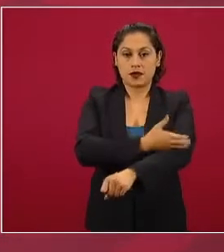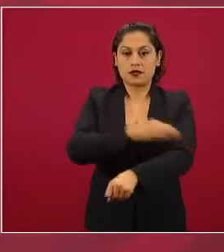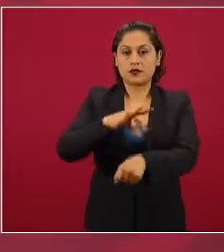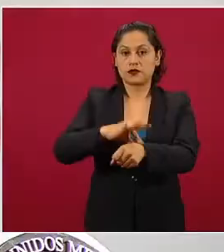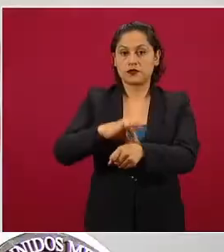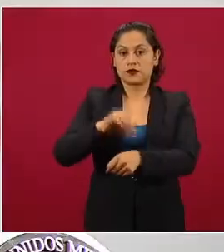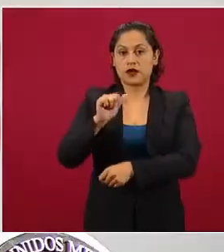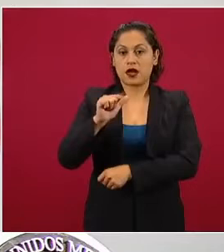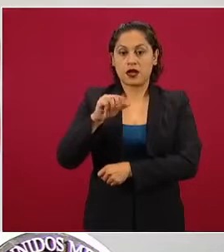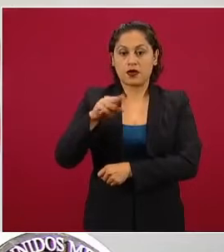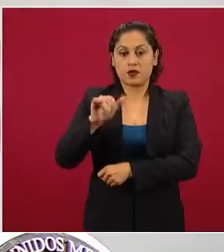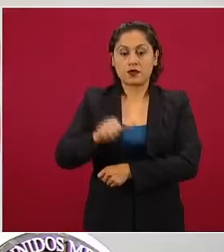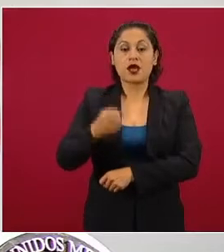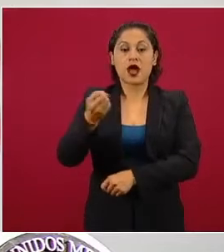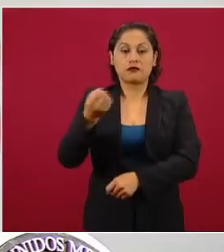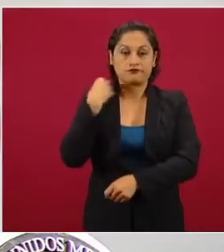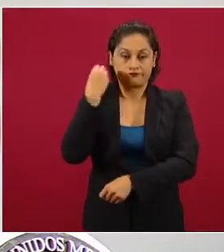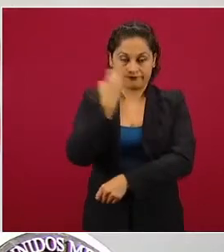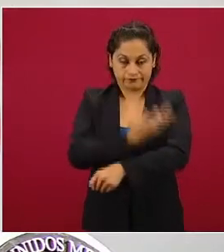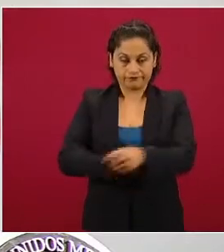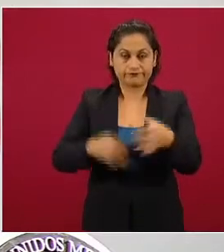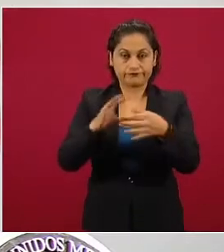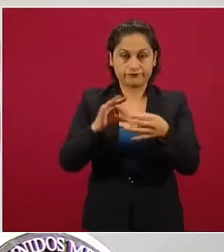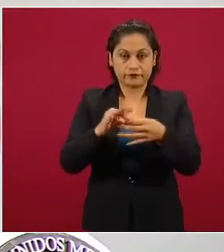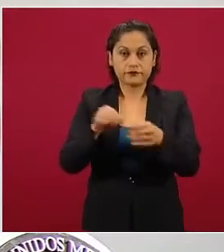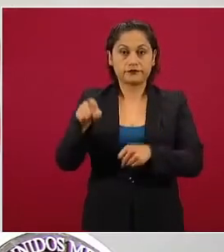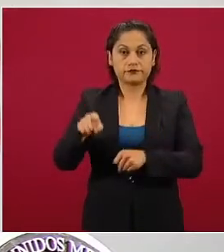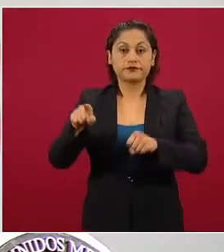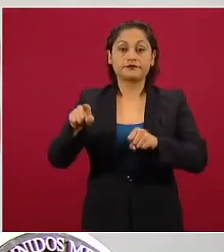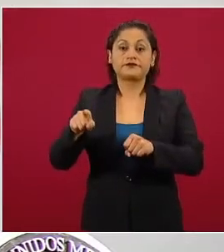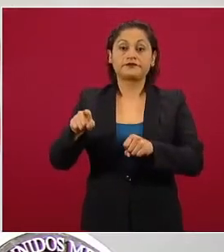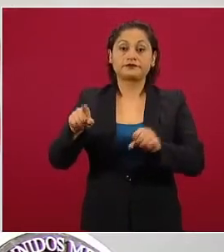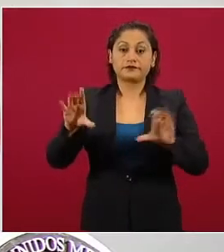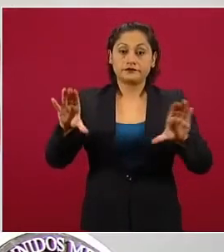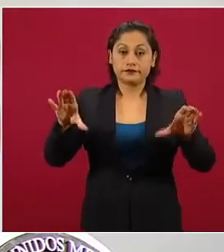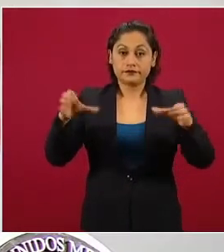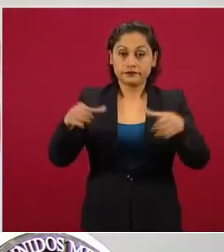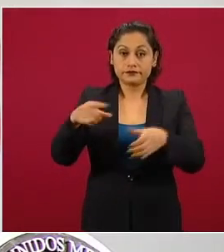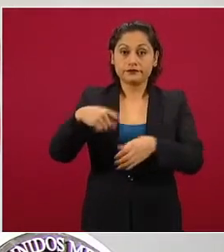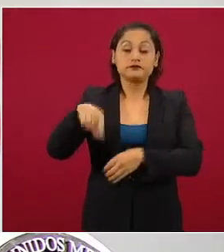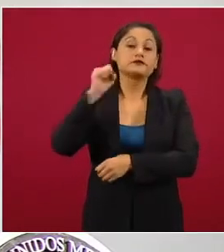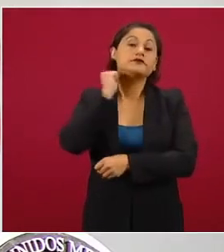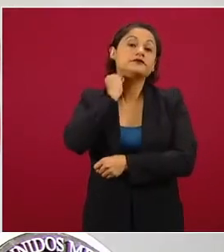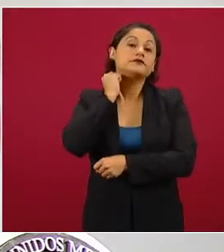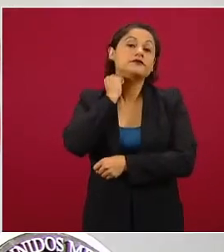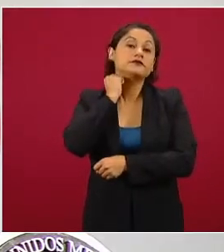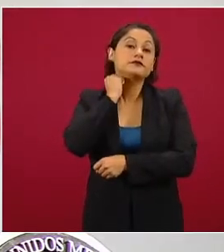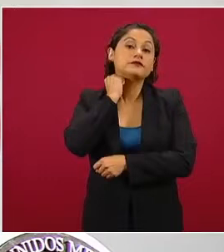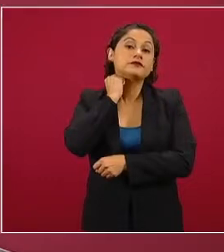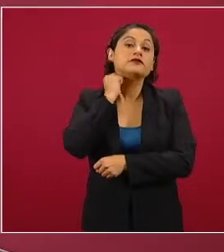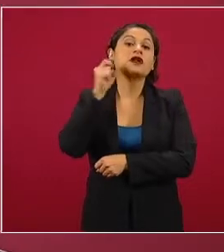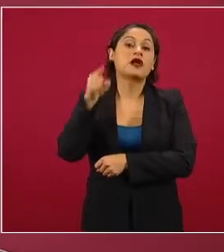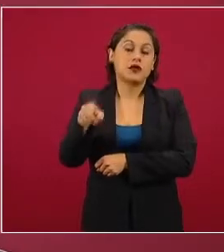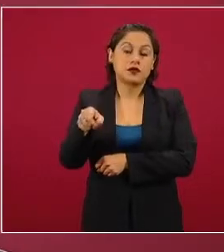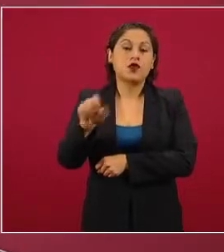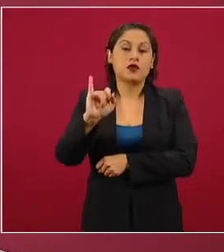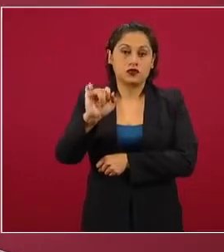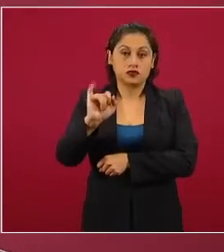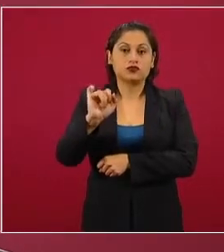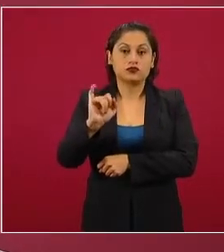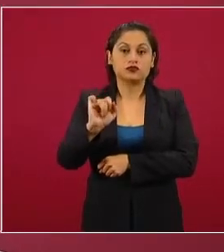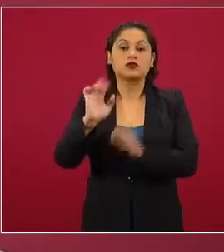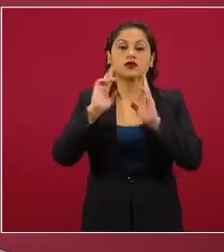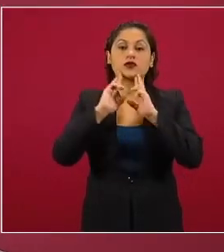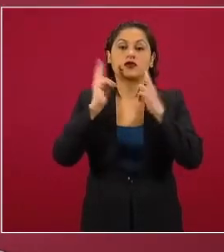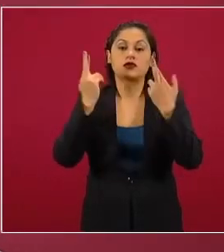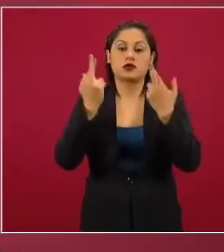tarde. El Senado de la República sesionó el martes pasado y tuvieron una sesión larga